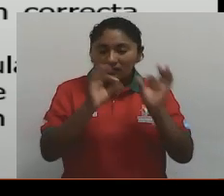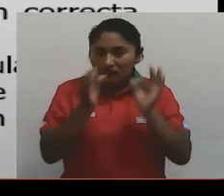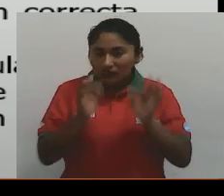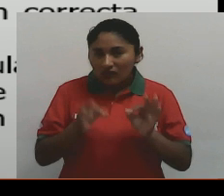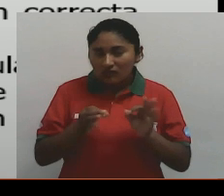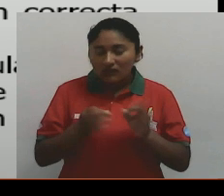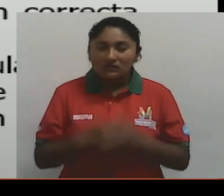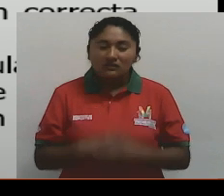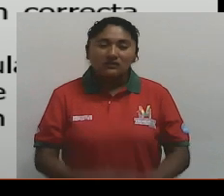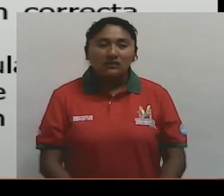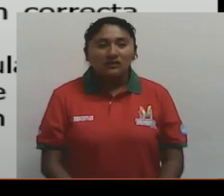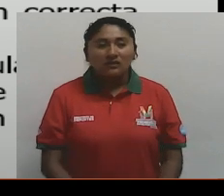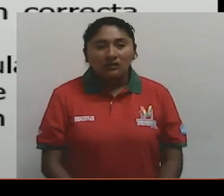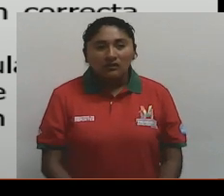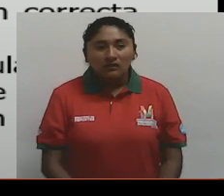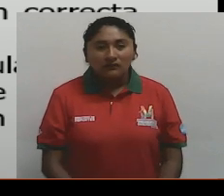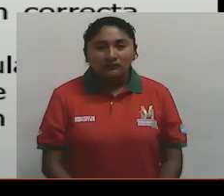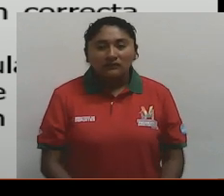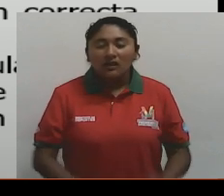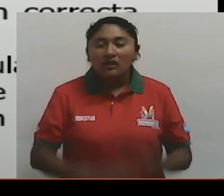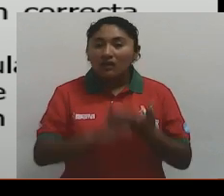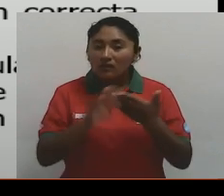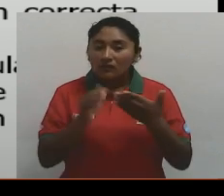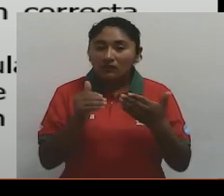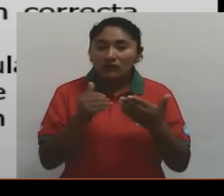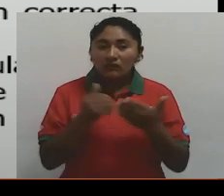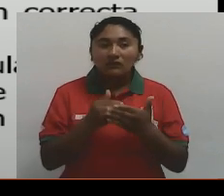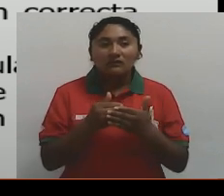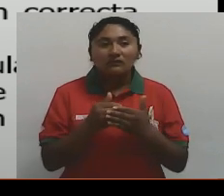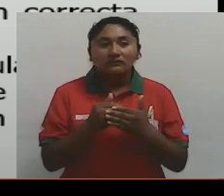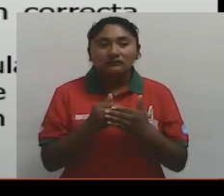funciones. Todo